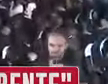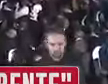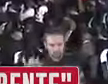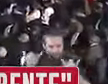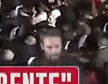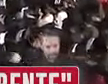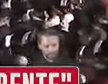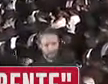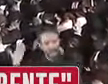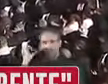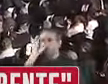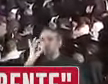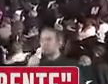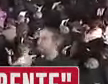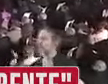nunca